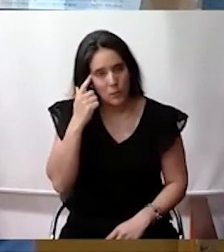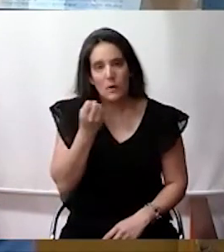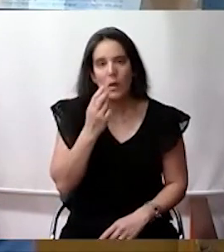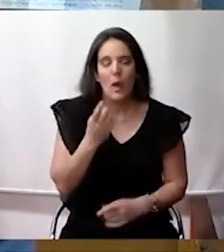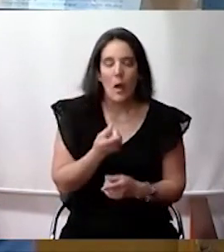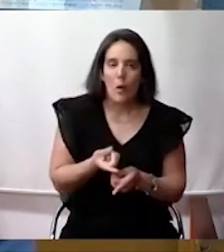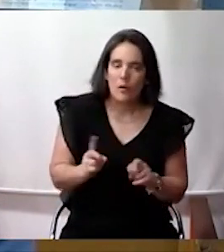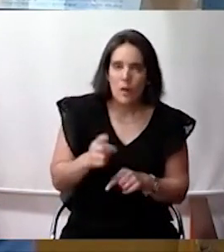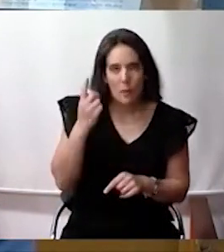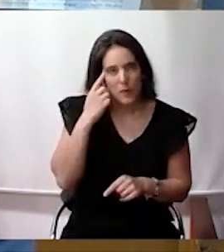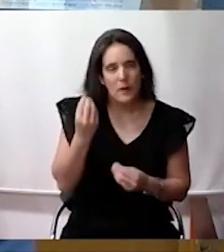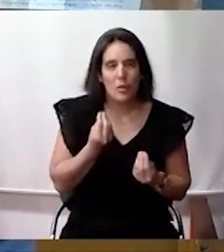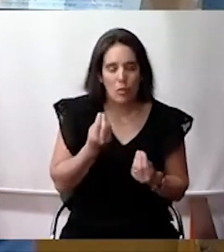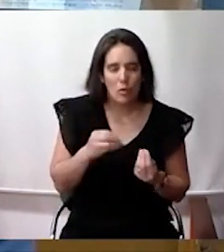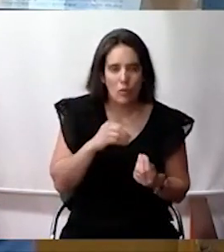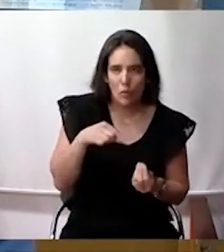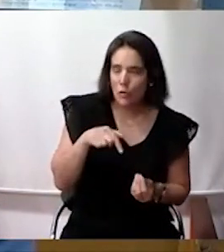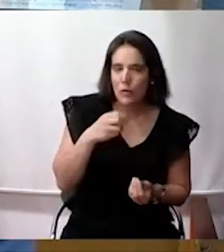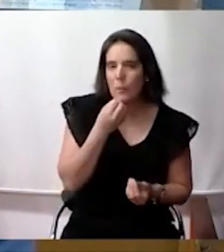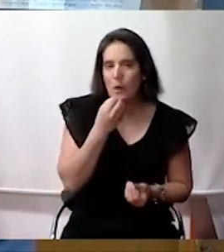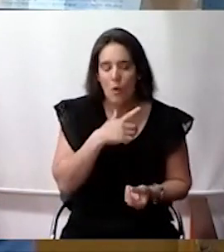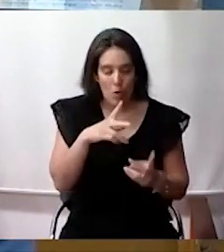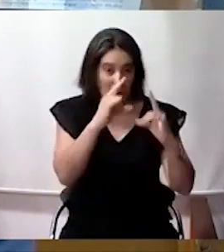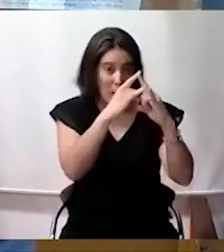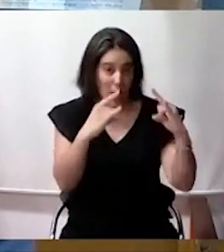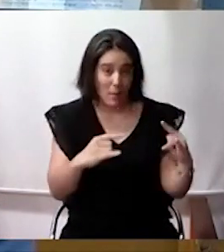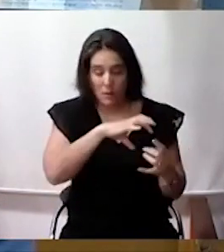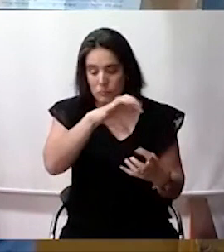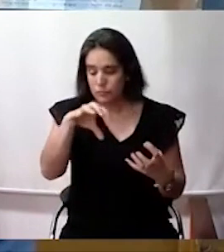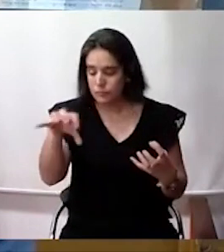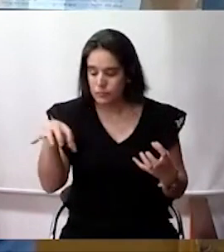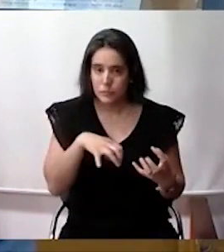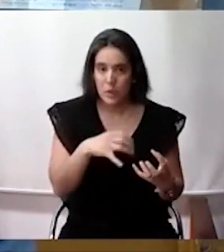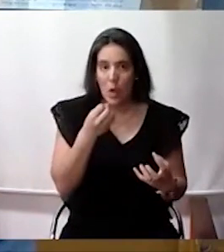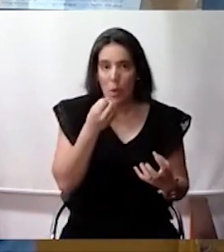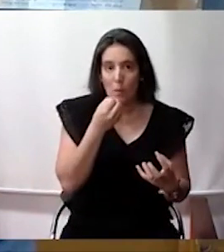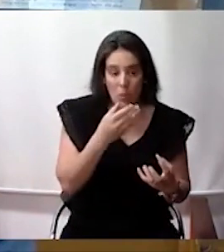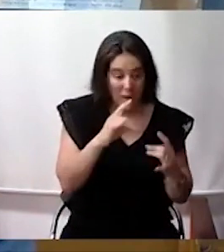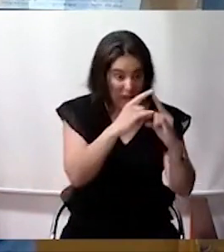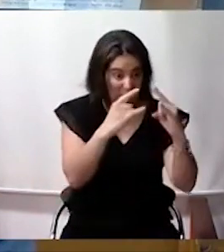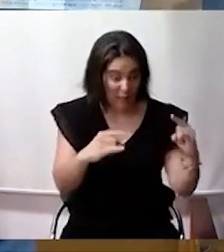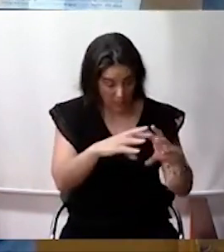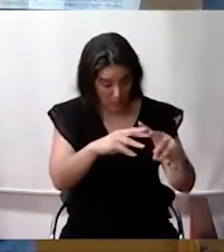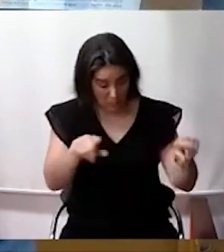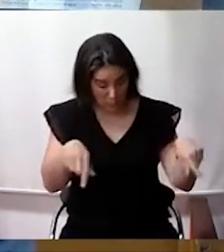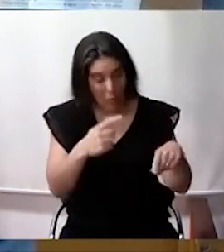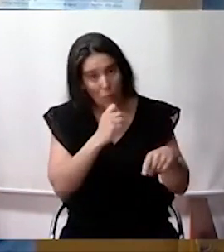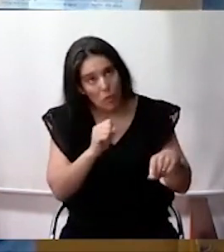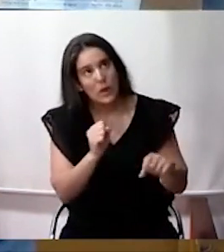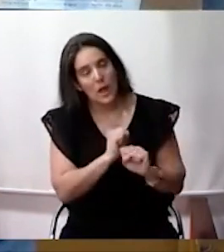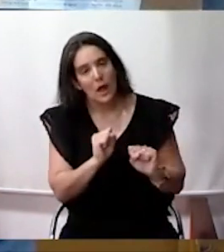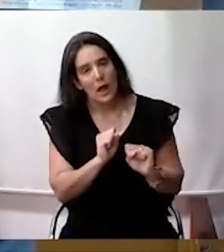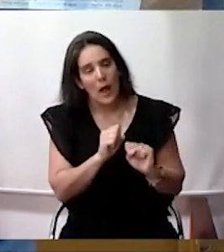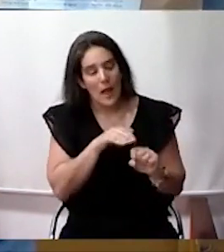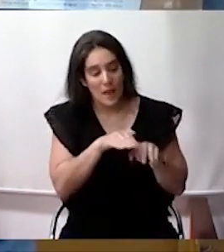reconsiderar el espacio destinado al camping que se encuentra en esa zona ya que el predio que ocupa parte de él podría destinarse